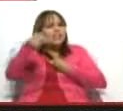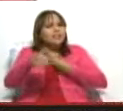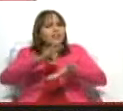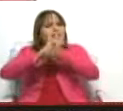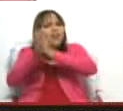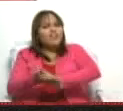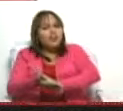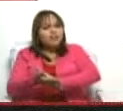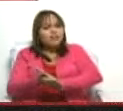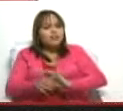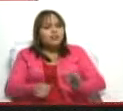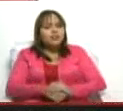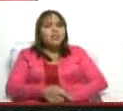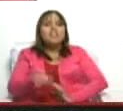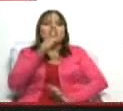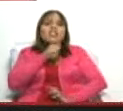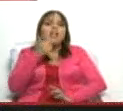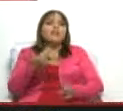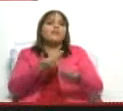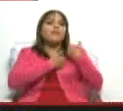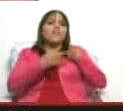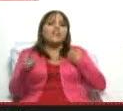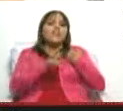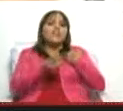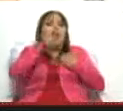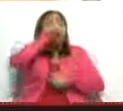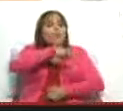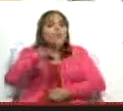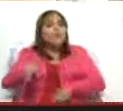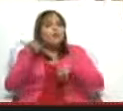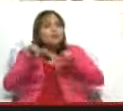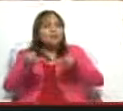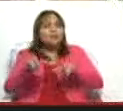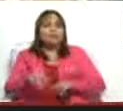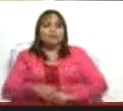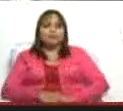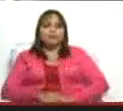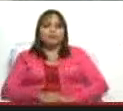amos del Valle es el pueblo de Venezuela.